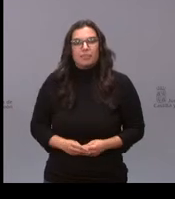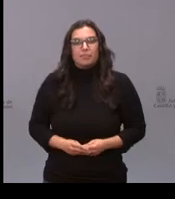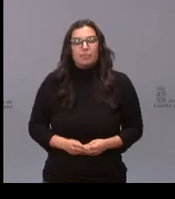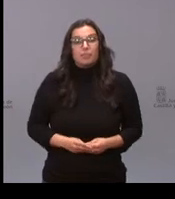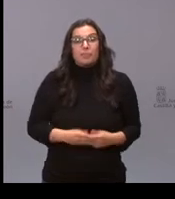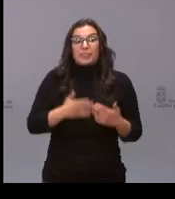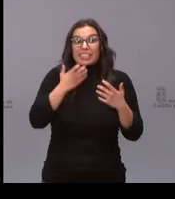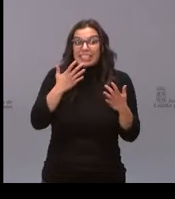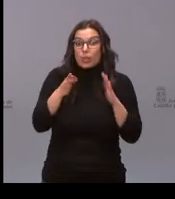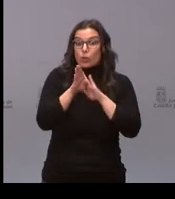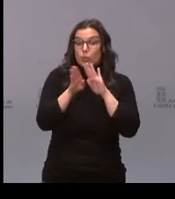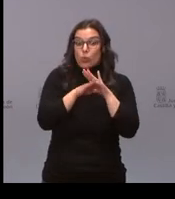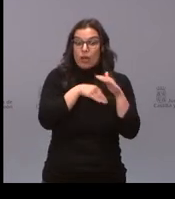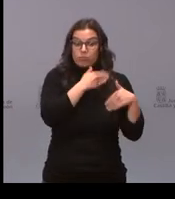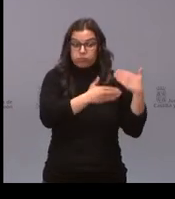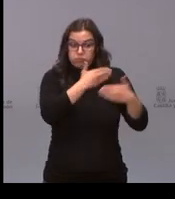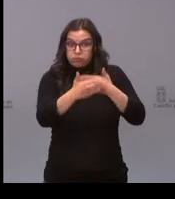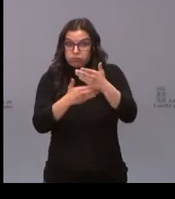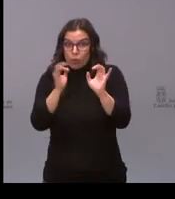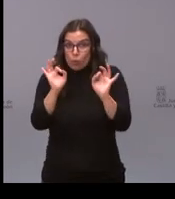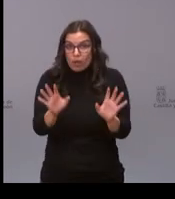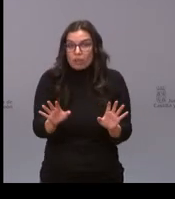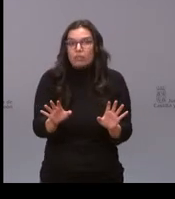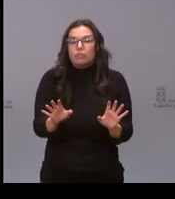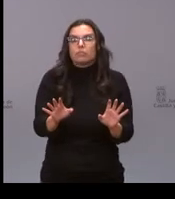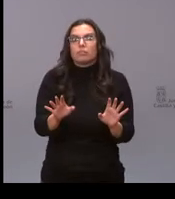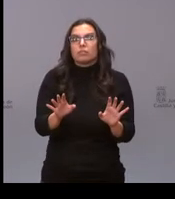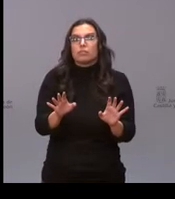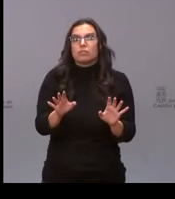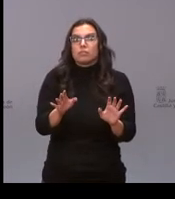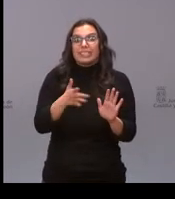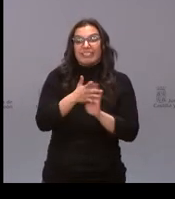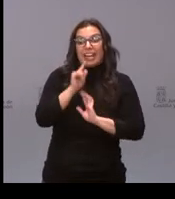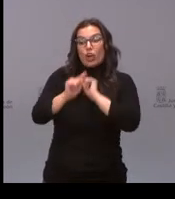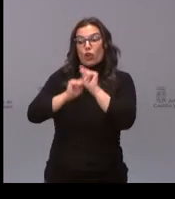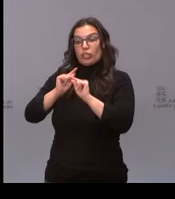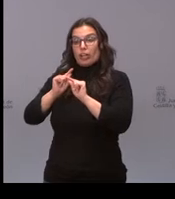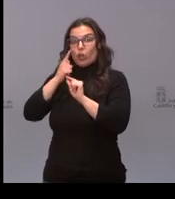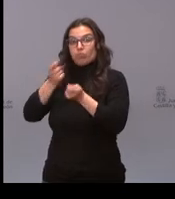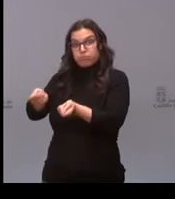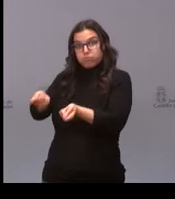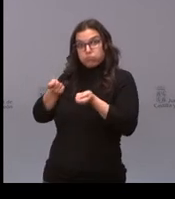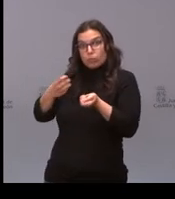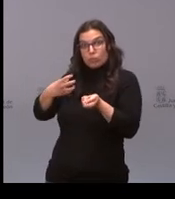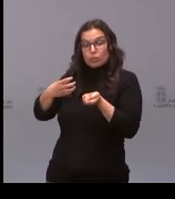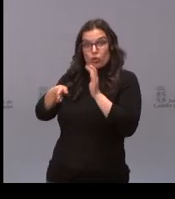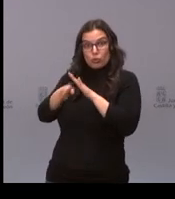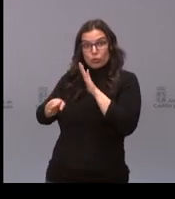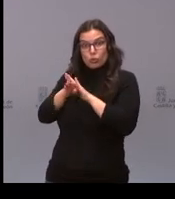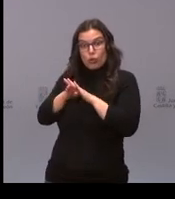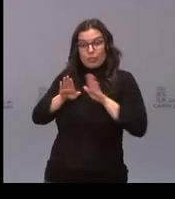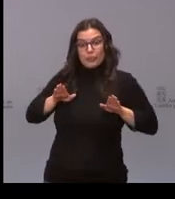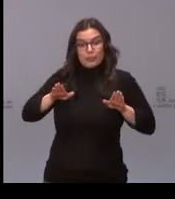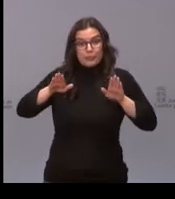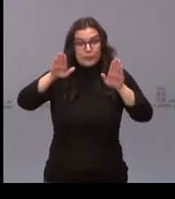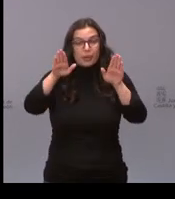si seguimos en este proceso, por tanto, si se sigue frenando el contagio, creo que en estos momentos,